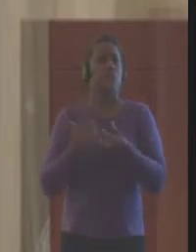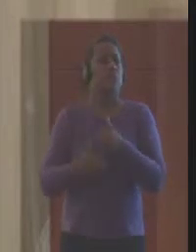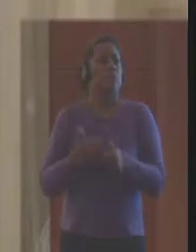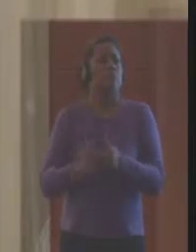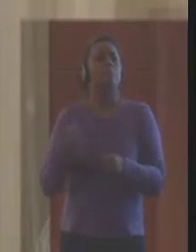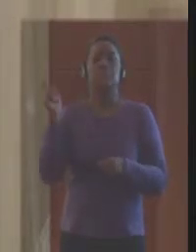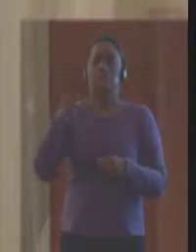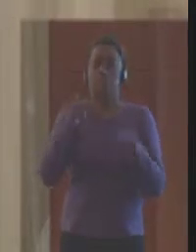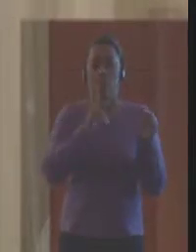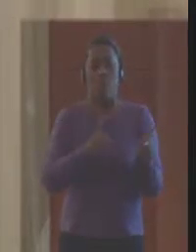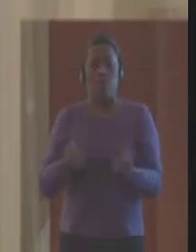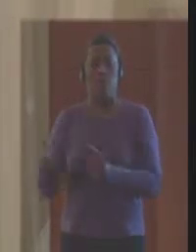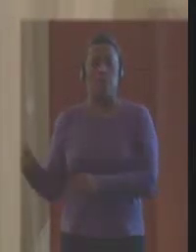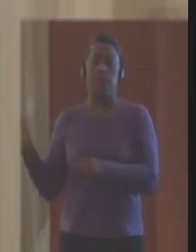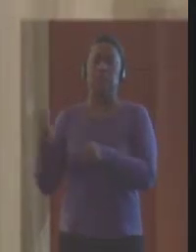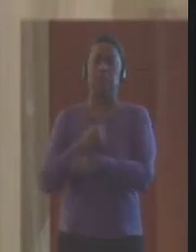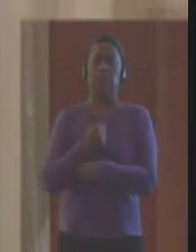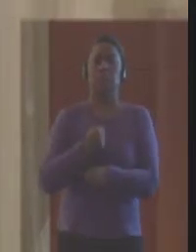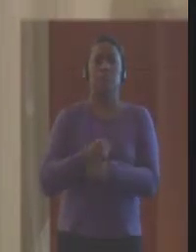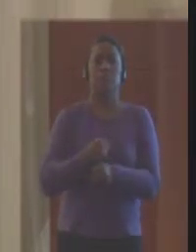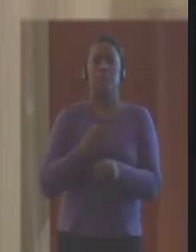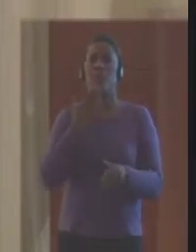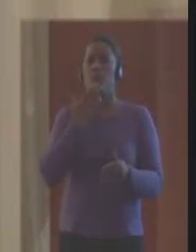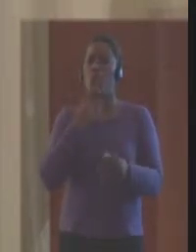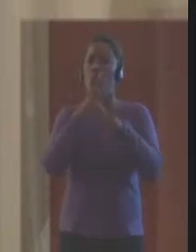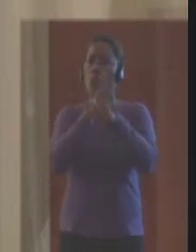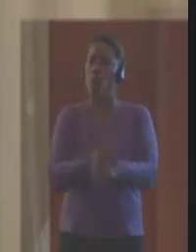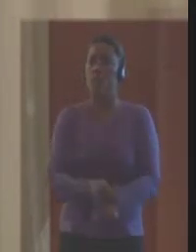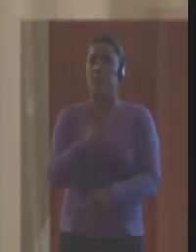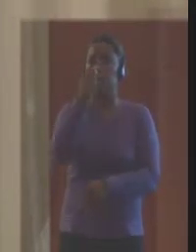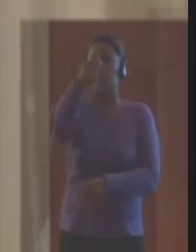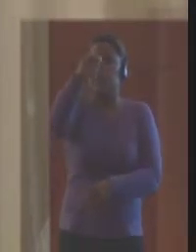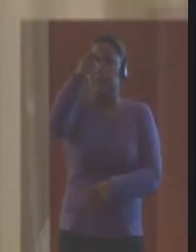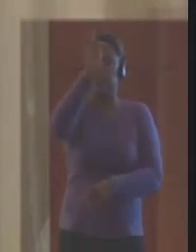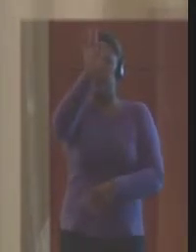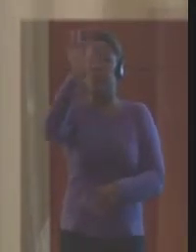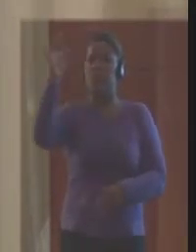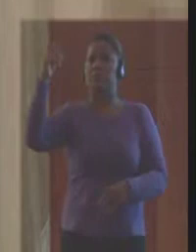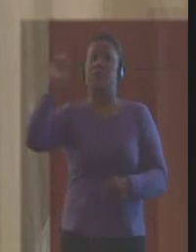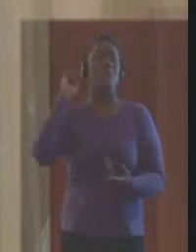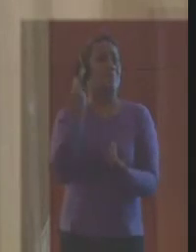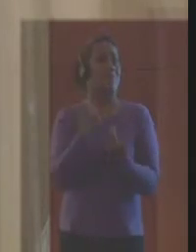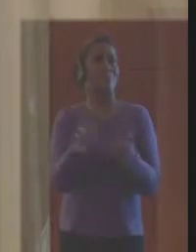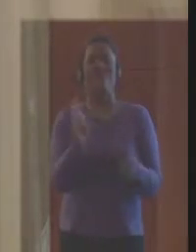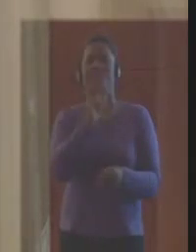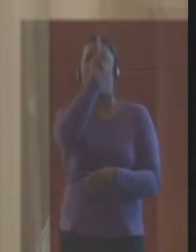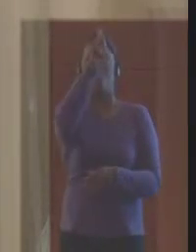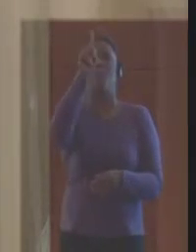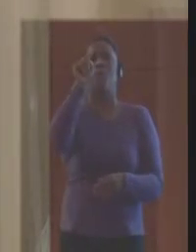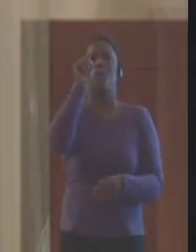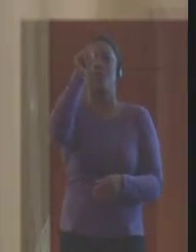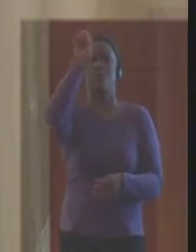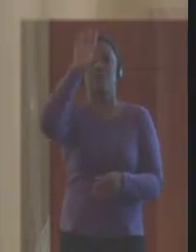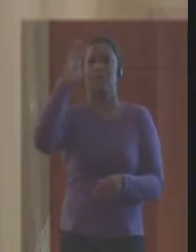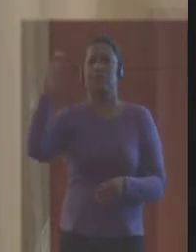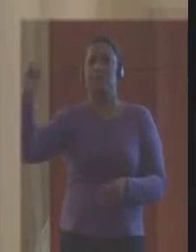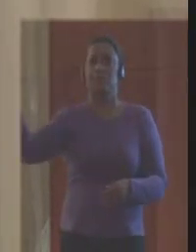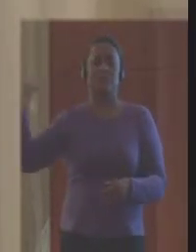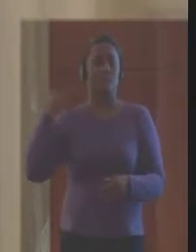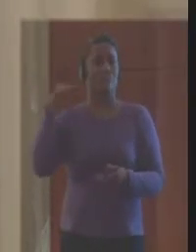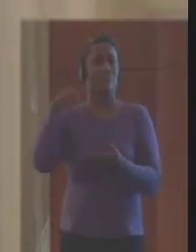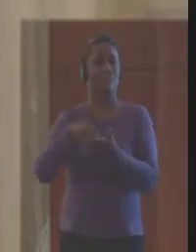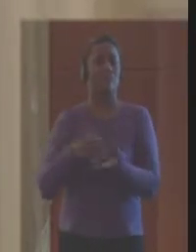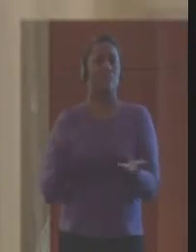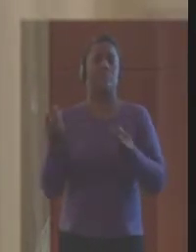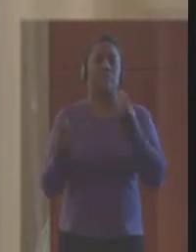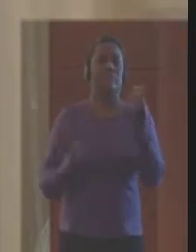planes de contingencia, no para 900.000, sino para 1.500.000. ¿Cuál es la decisión allí? La